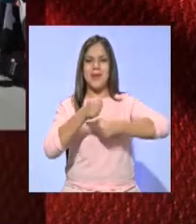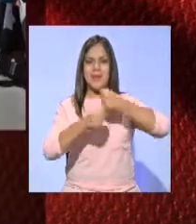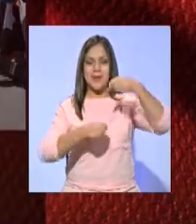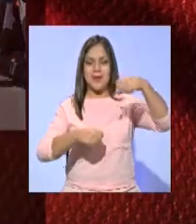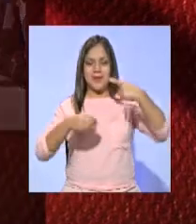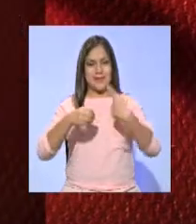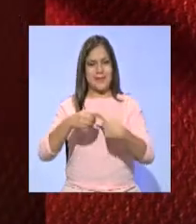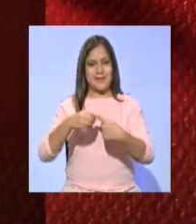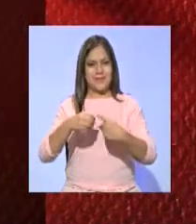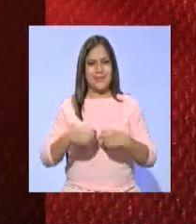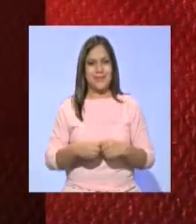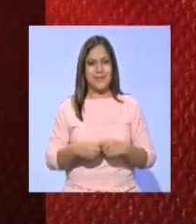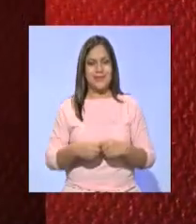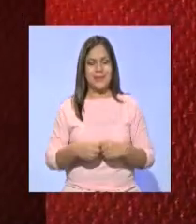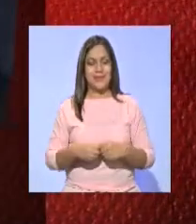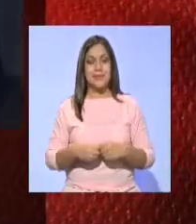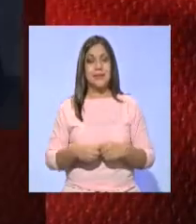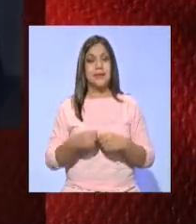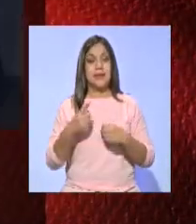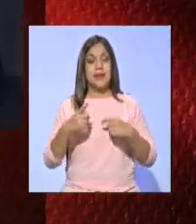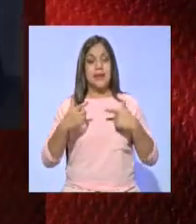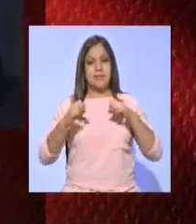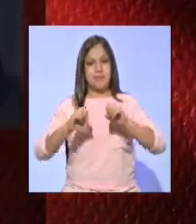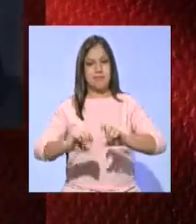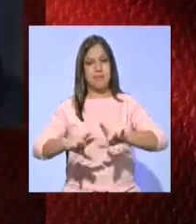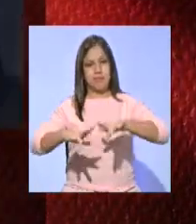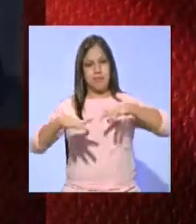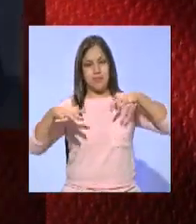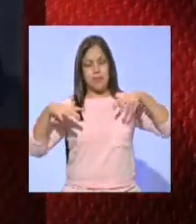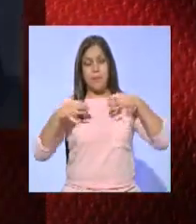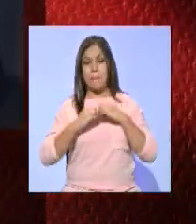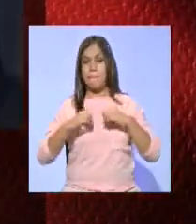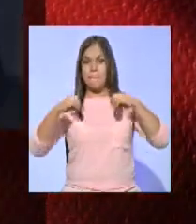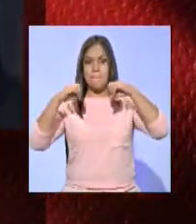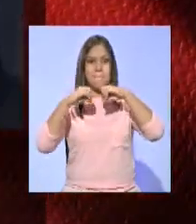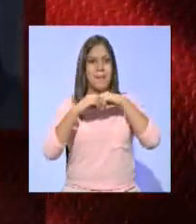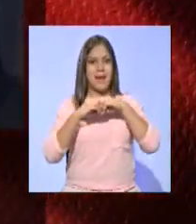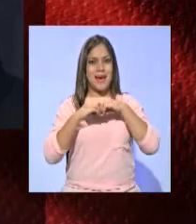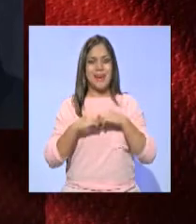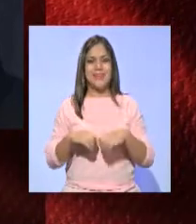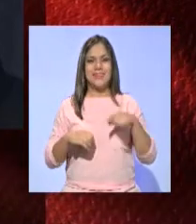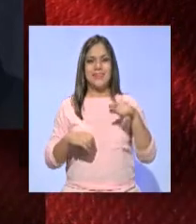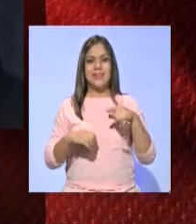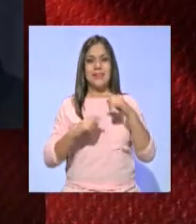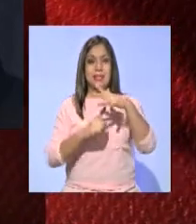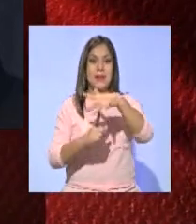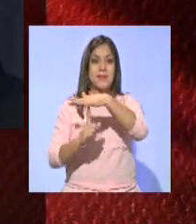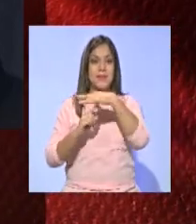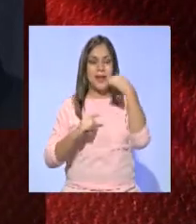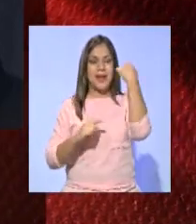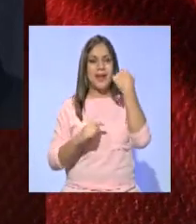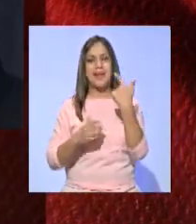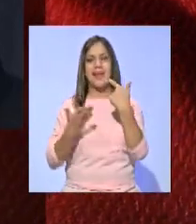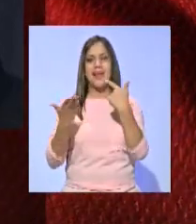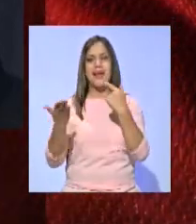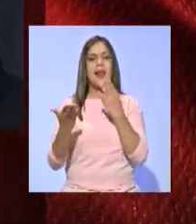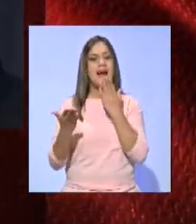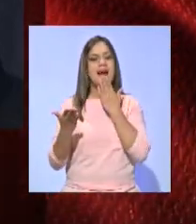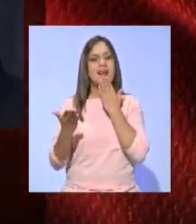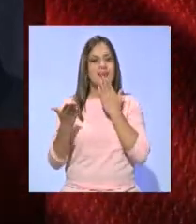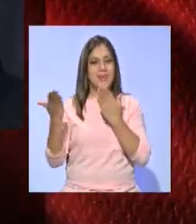capital. Y uno de los conciertos más esperados es la Quitonía en el Parque de la Carolina a las 5 de la